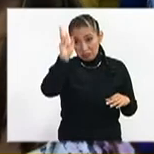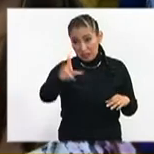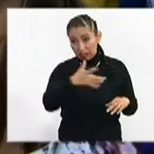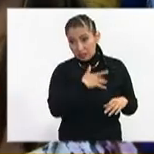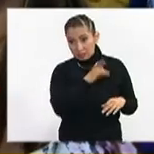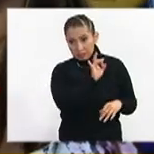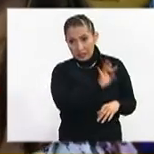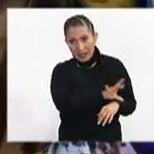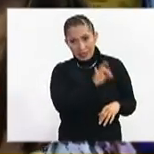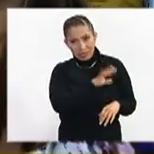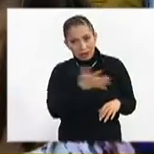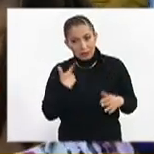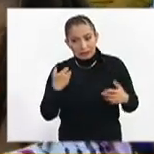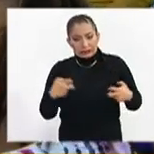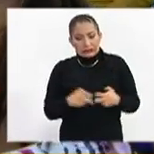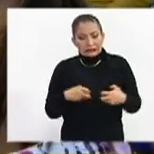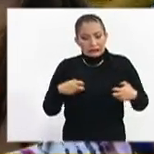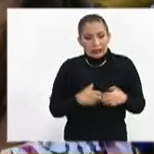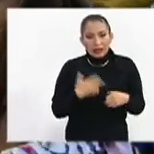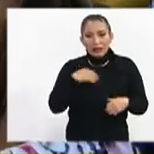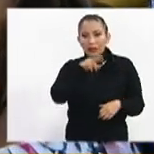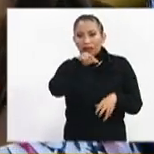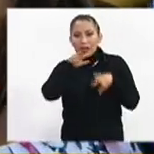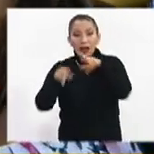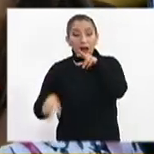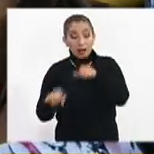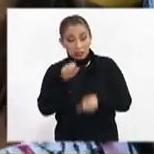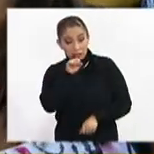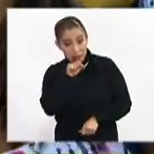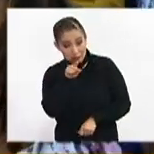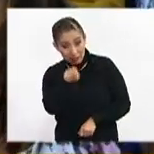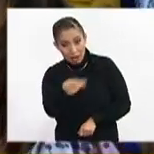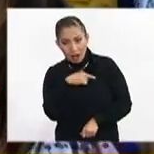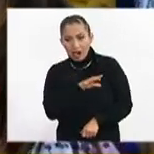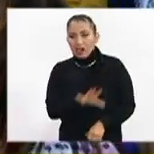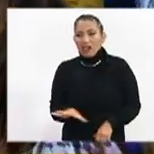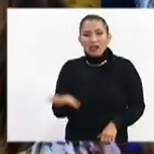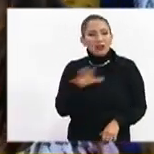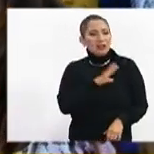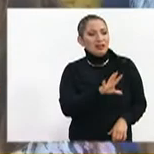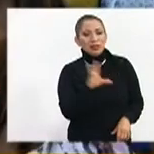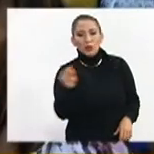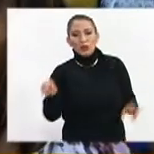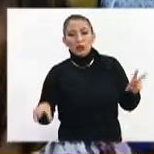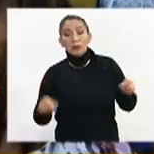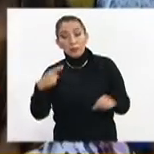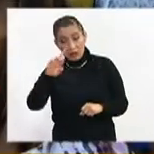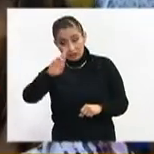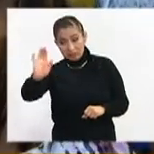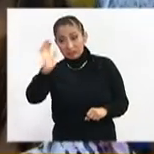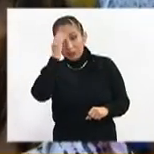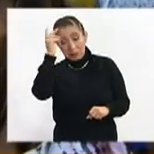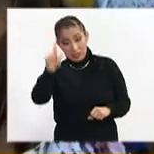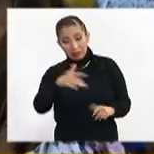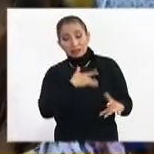tenemos miedo, tenemos estrés, tenemos angustia, incluso hasta rechazamos. Pero hay que reconocer esos sentimientos